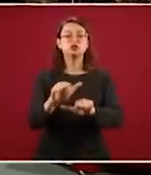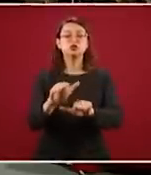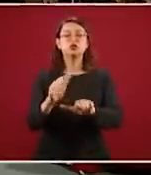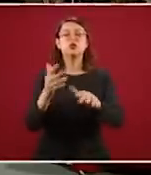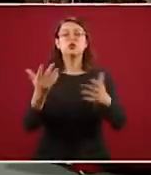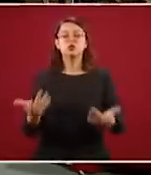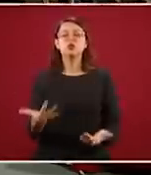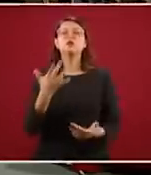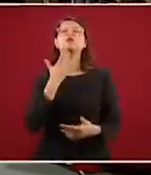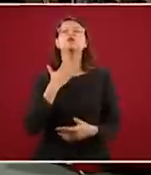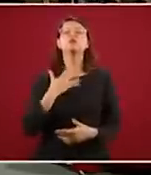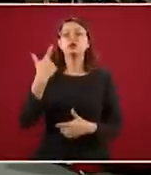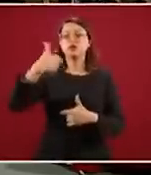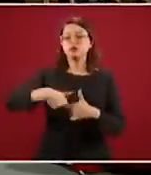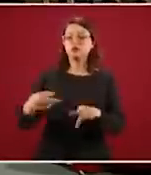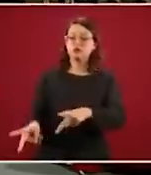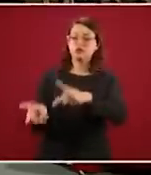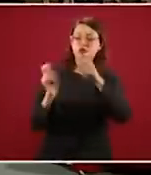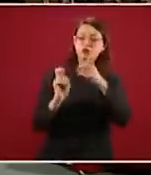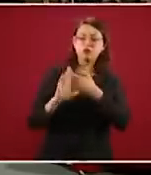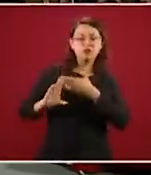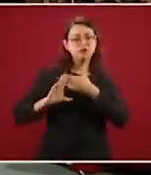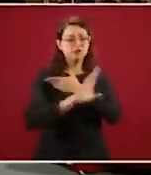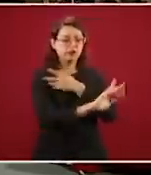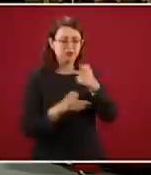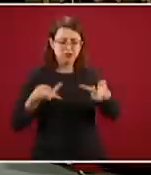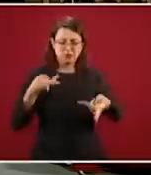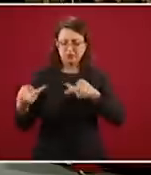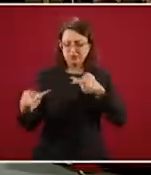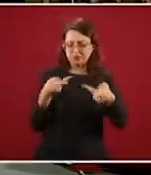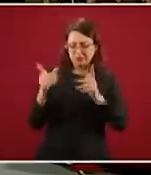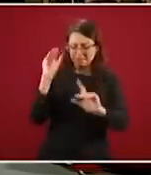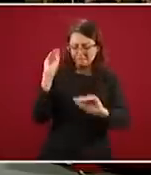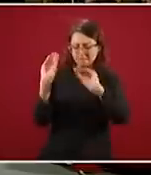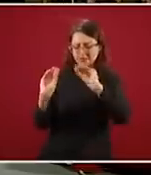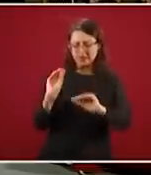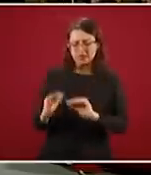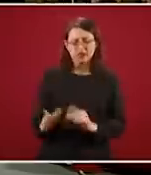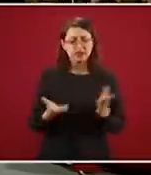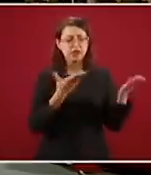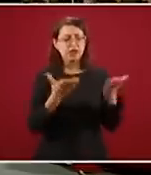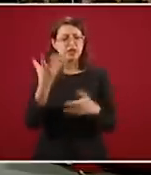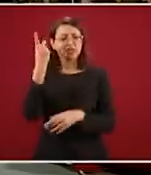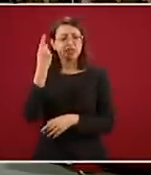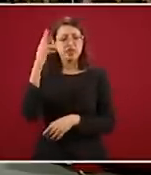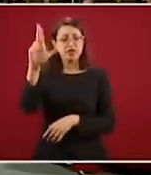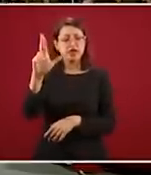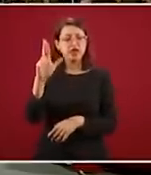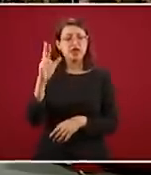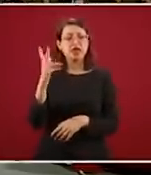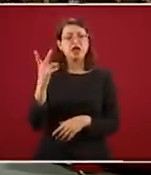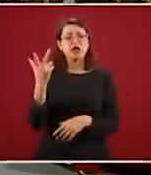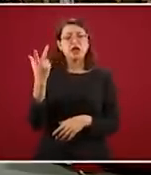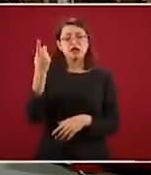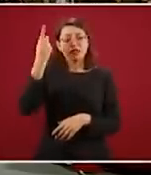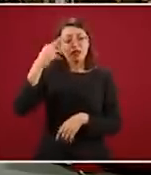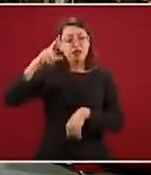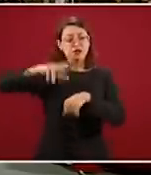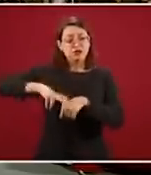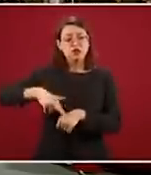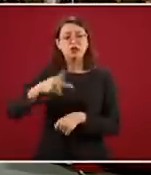el robo de combustibles. Le vamos a pedir al director de Pemex que haga la exposición.